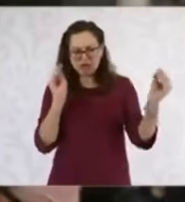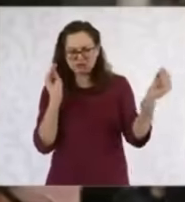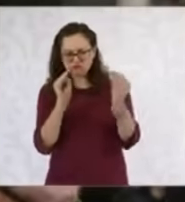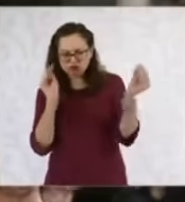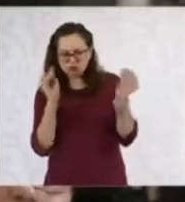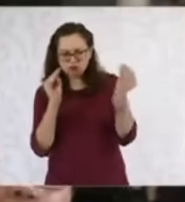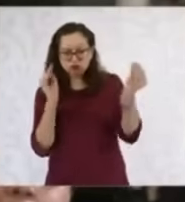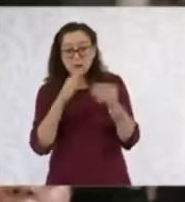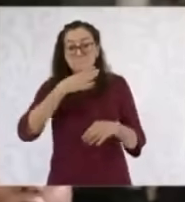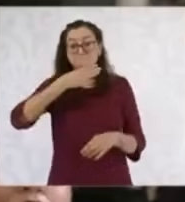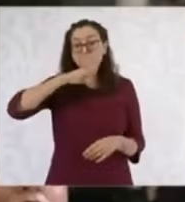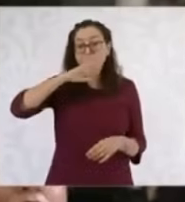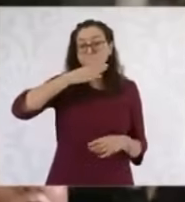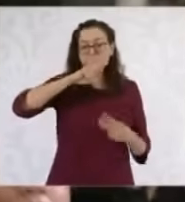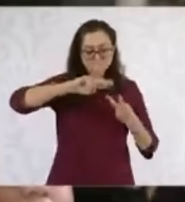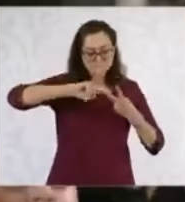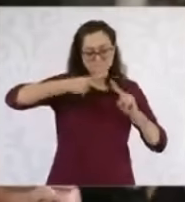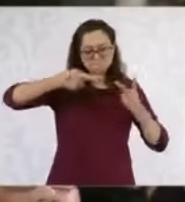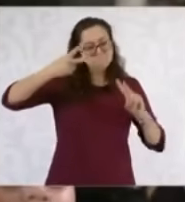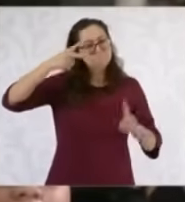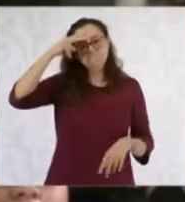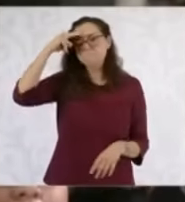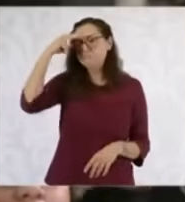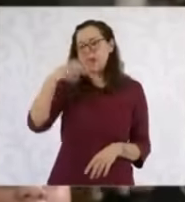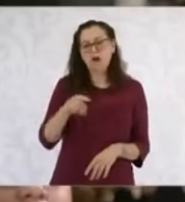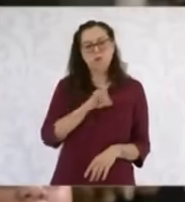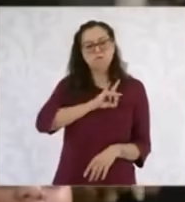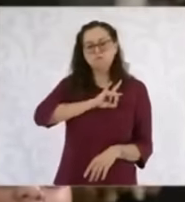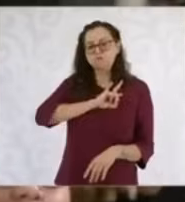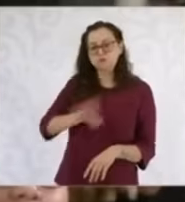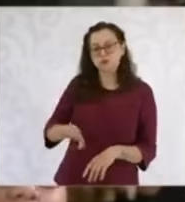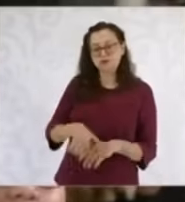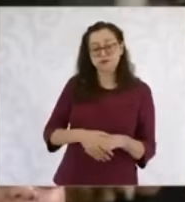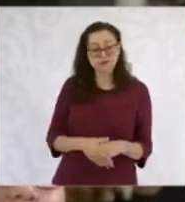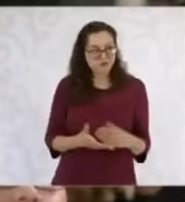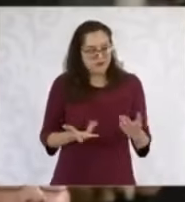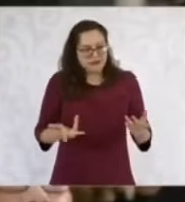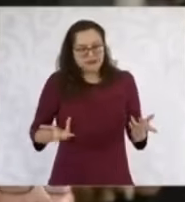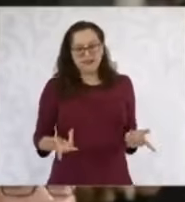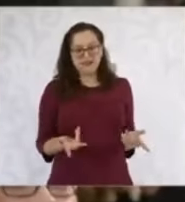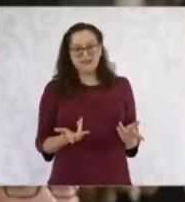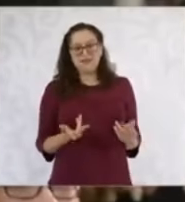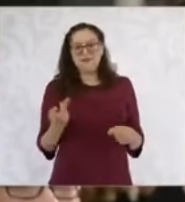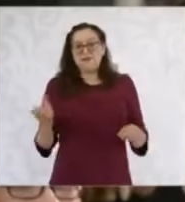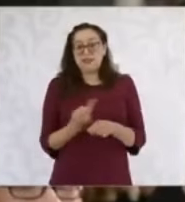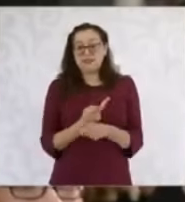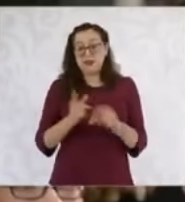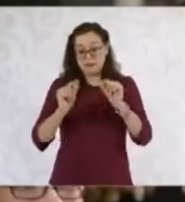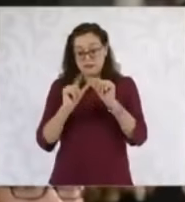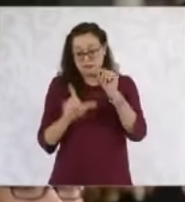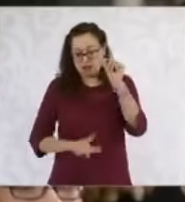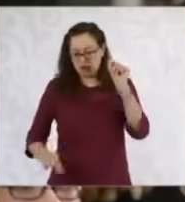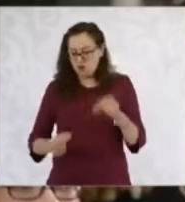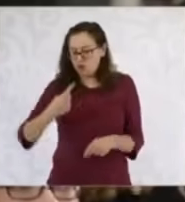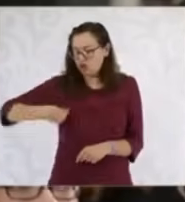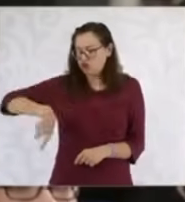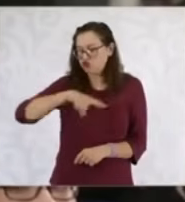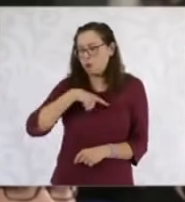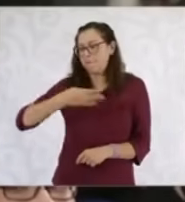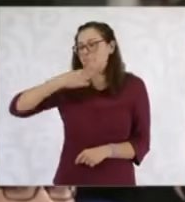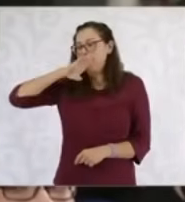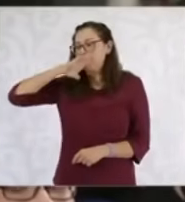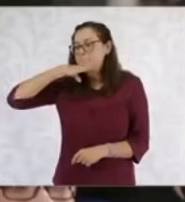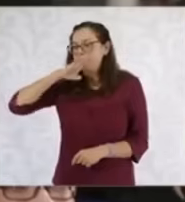toda vez que para nosotros, nosotras, los mexicanos, el maíz pues es un asunto, no solamente es el alimento básico, es un asunto